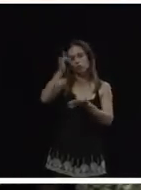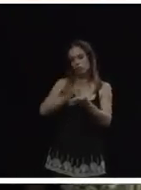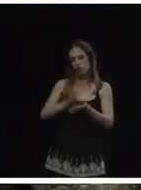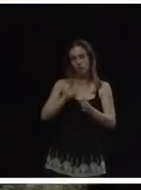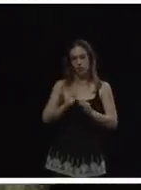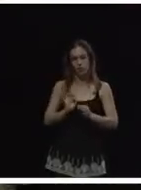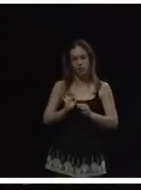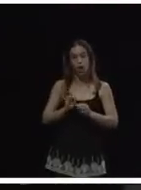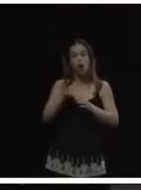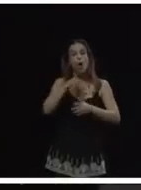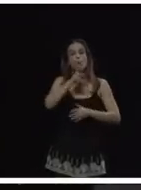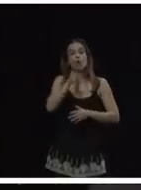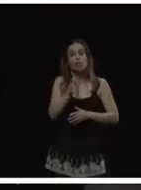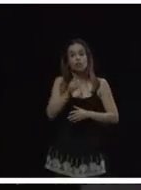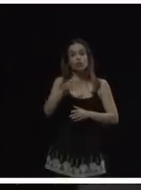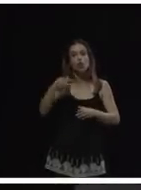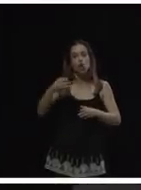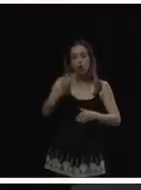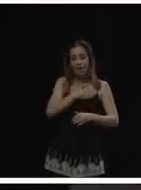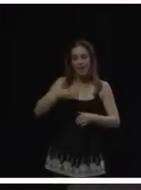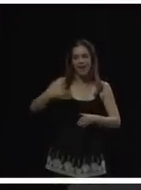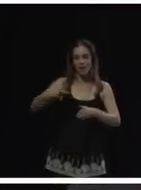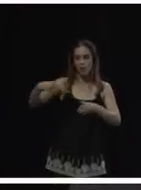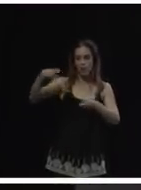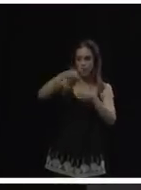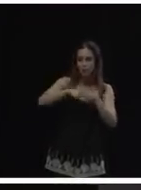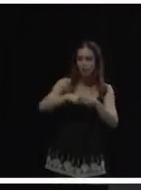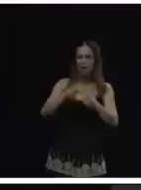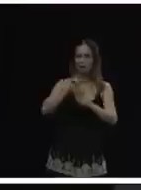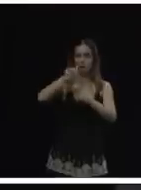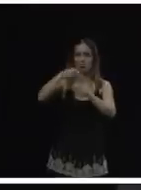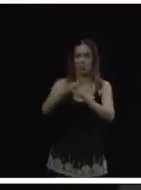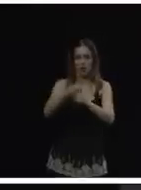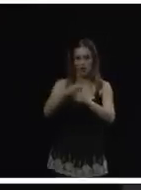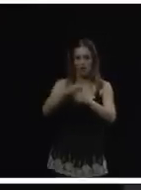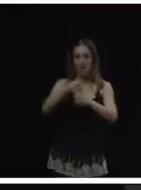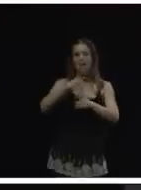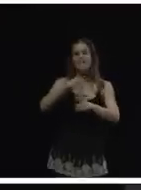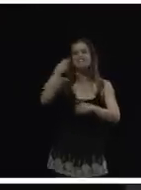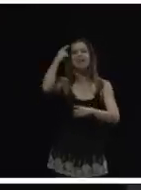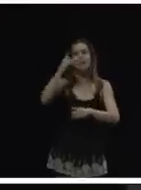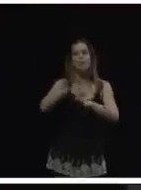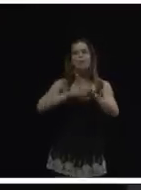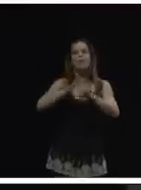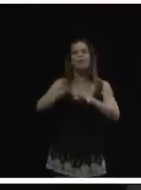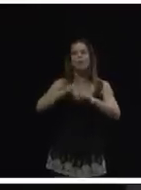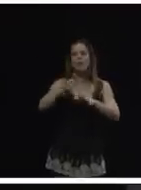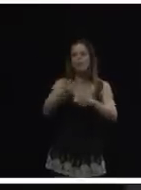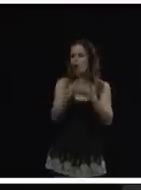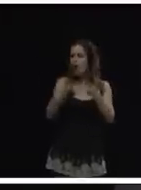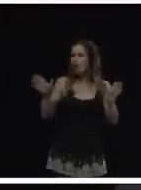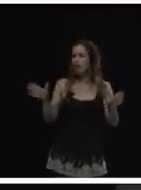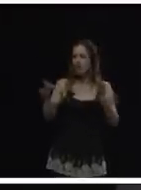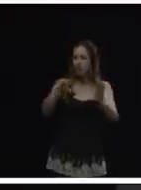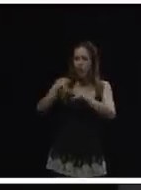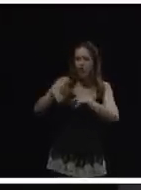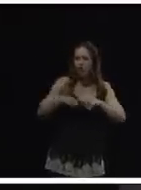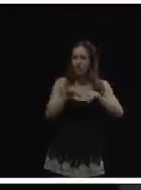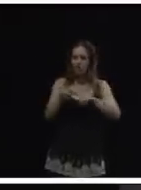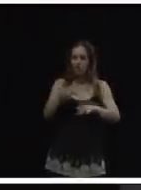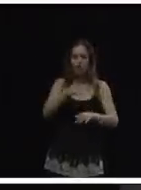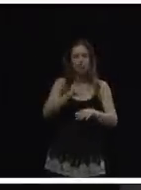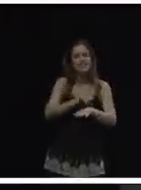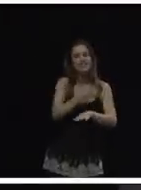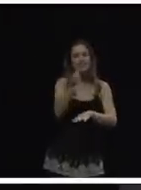eso queremos estar en Sumar, porque sabemos que Sumar es un movimiento abierto a los territorios, un movimiento con sensibilidad a